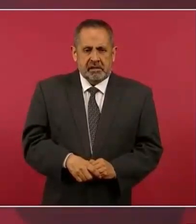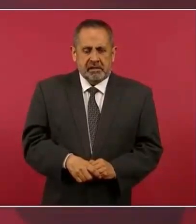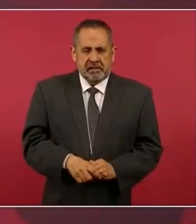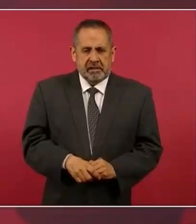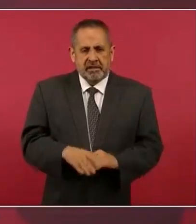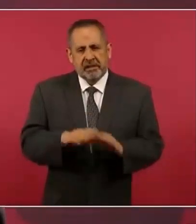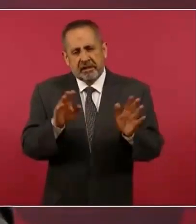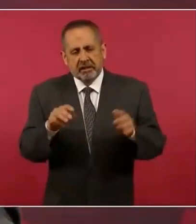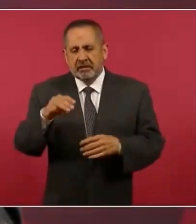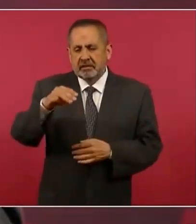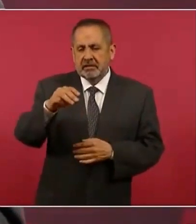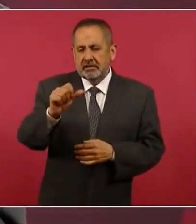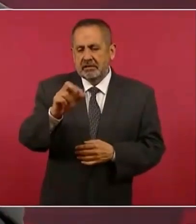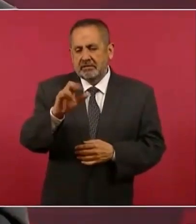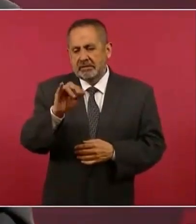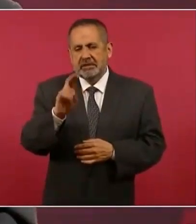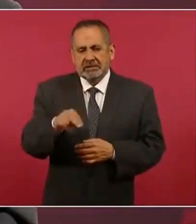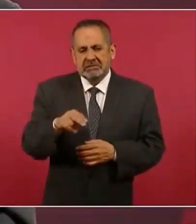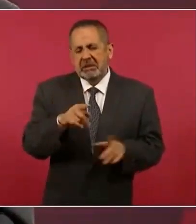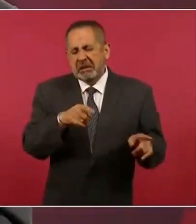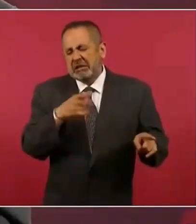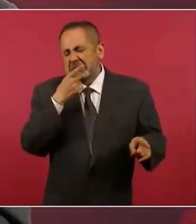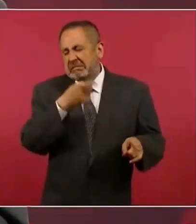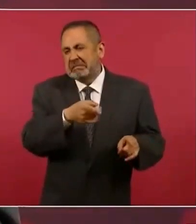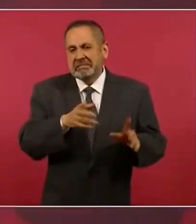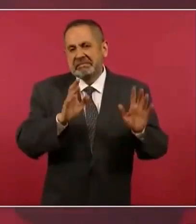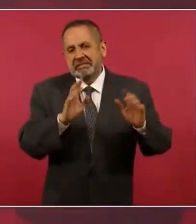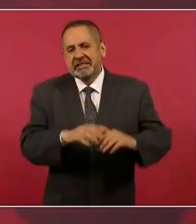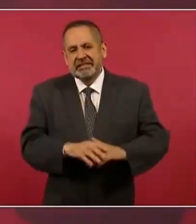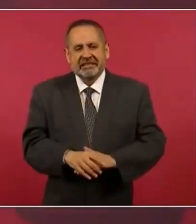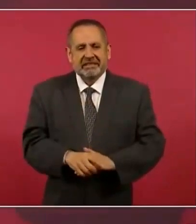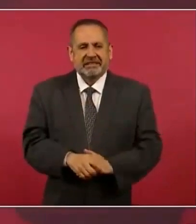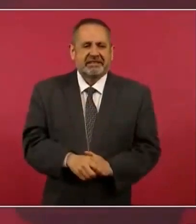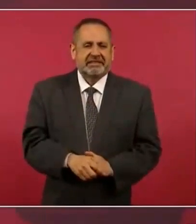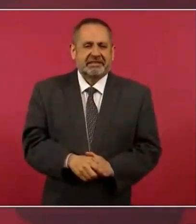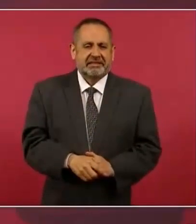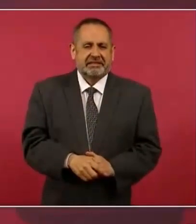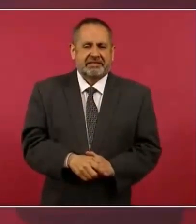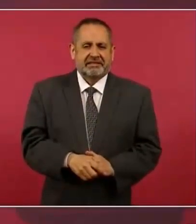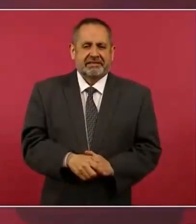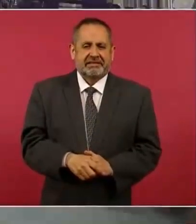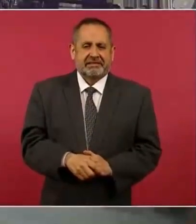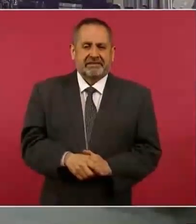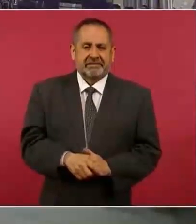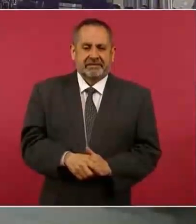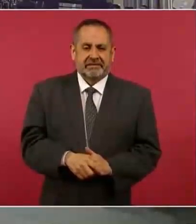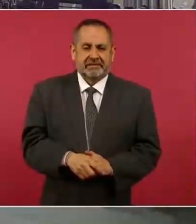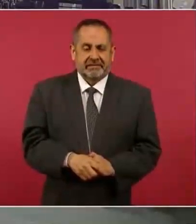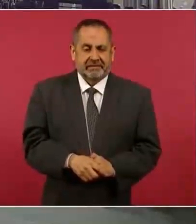No, Marín sí, ese va a decir que Presidente, ¿va a mañana eso? No, yo...